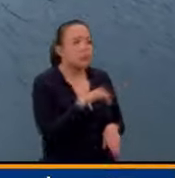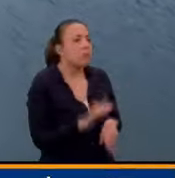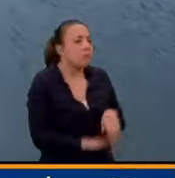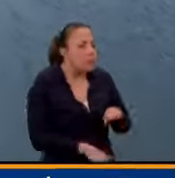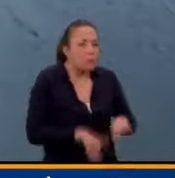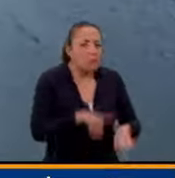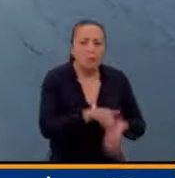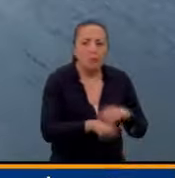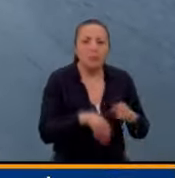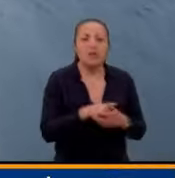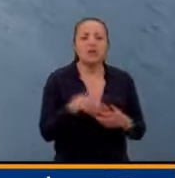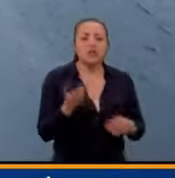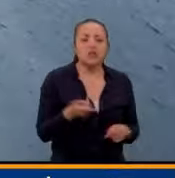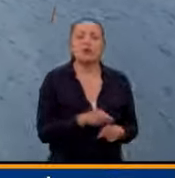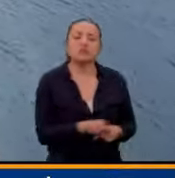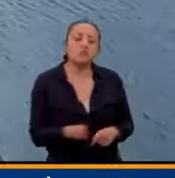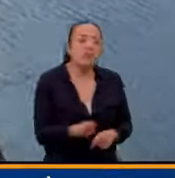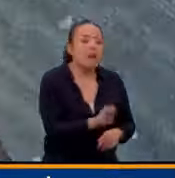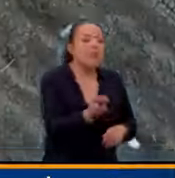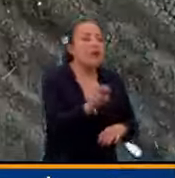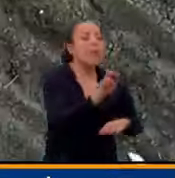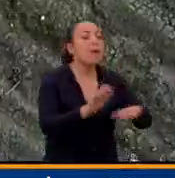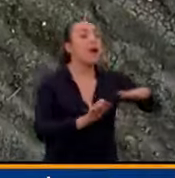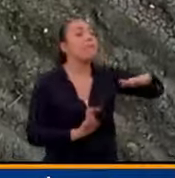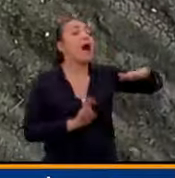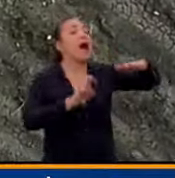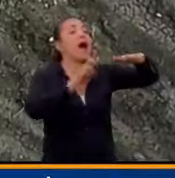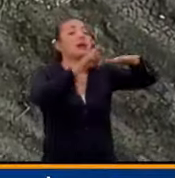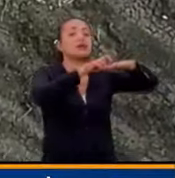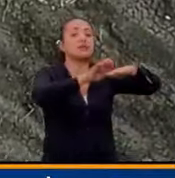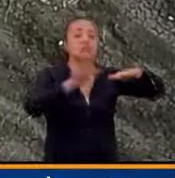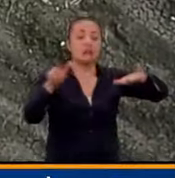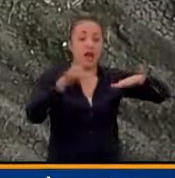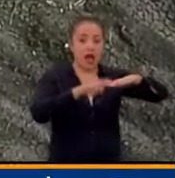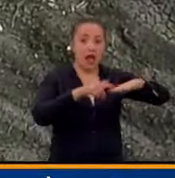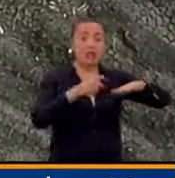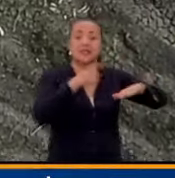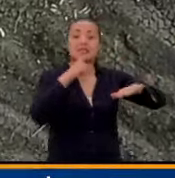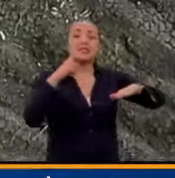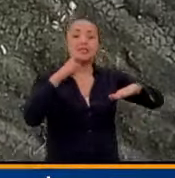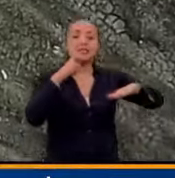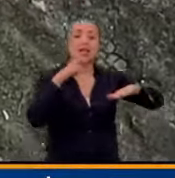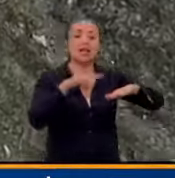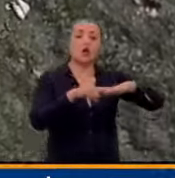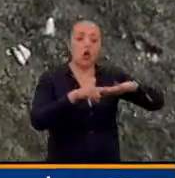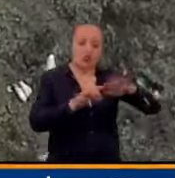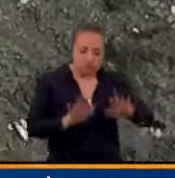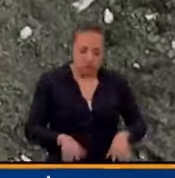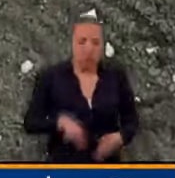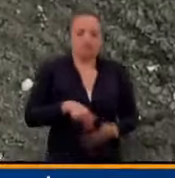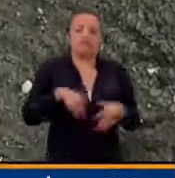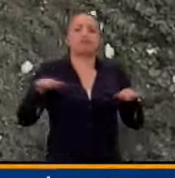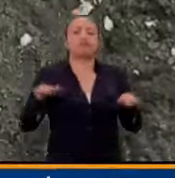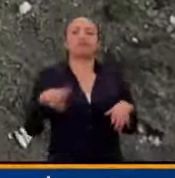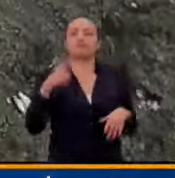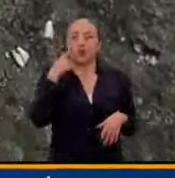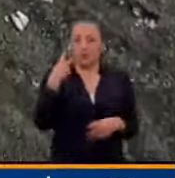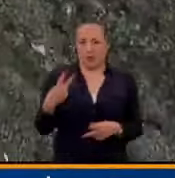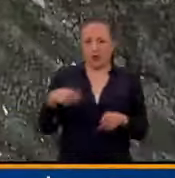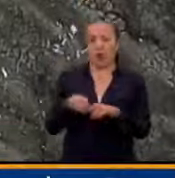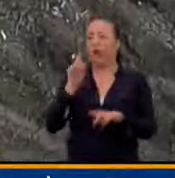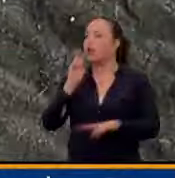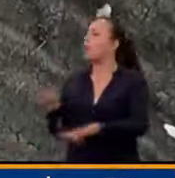animal corre hacia una zona más alta y cuando camina por una zona completamente seca, el animal se para en dos patas como observándolo